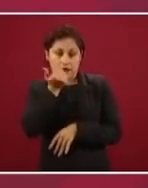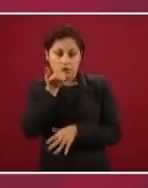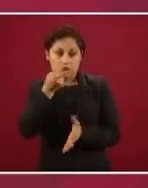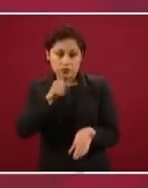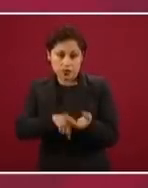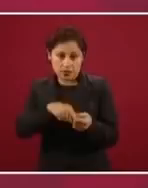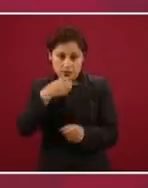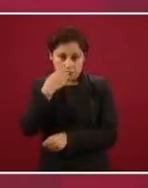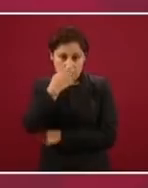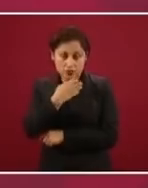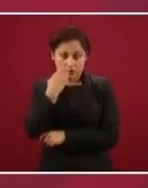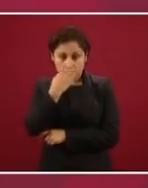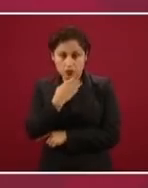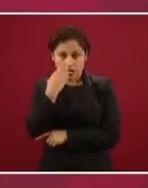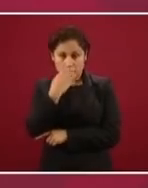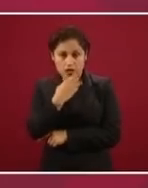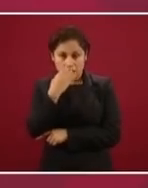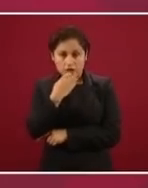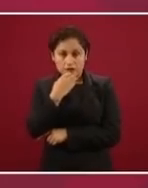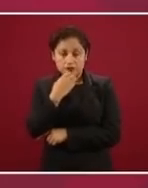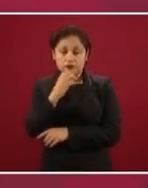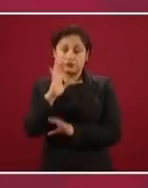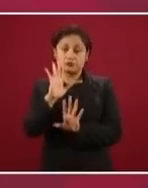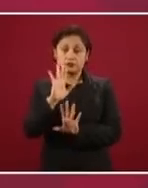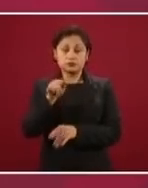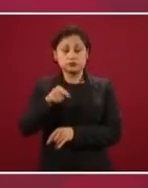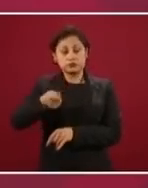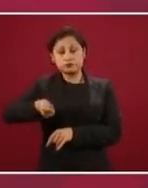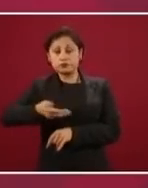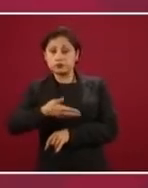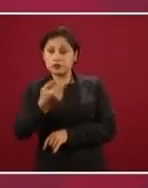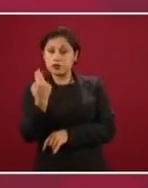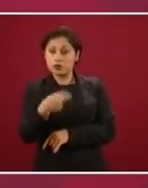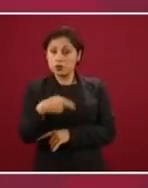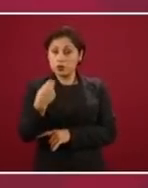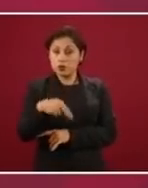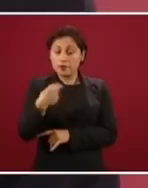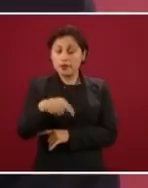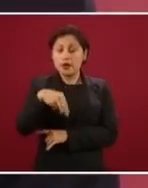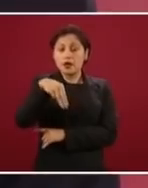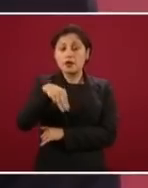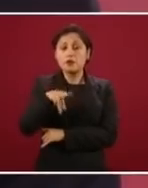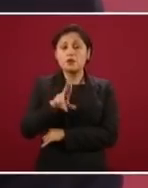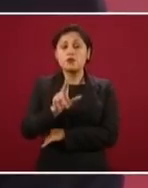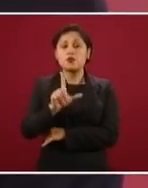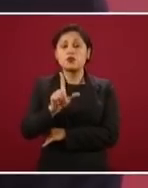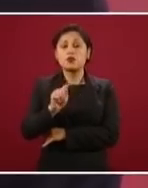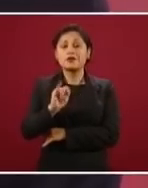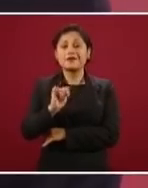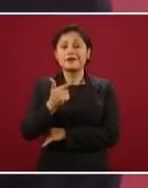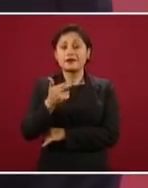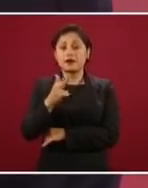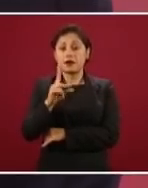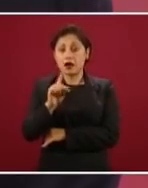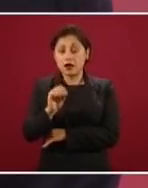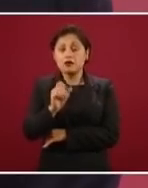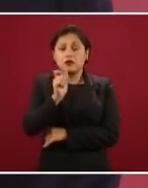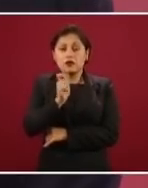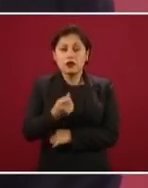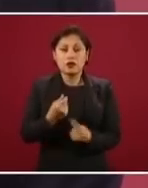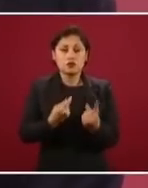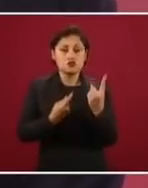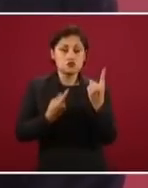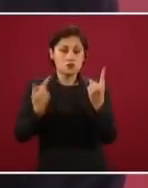escuelas que se les conoce como multigrado donde una maestra un maestro atienden